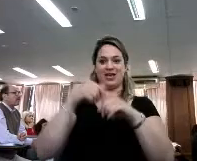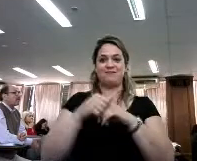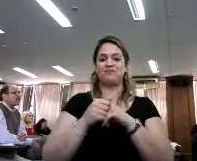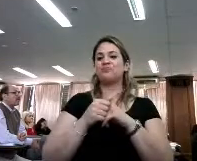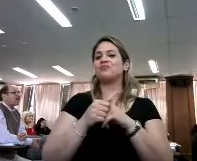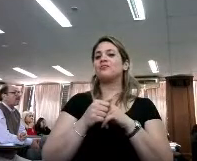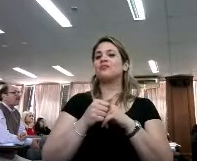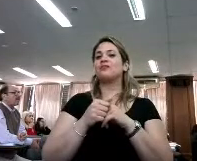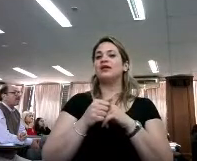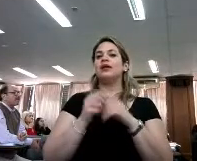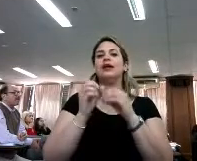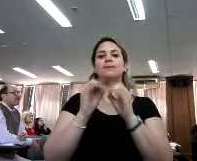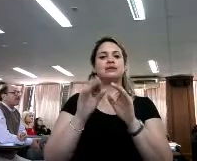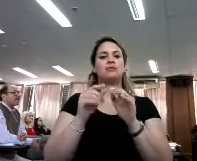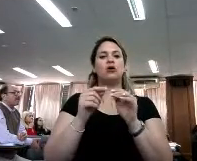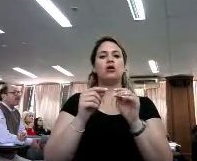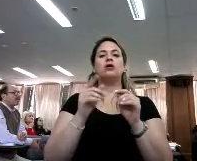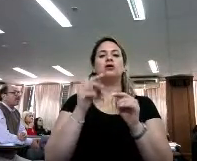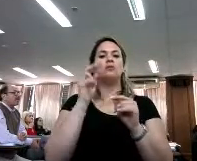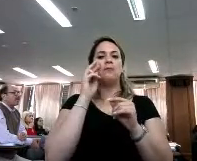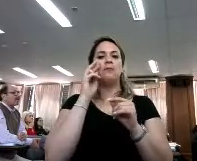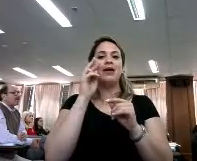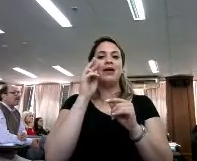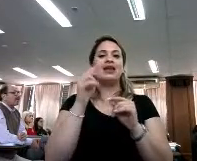cómo empezamos a tocar diferentes sectores.